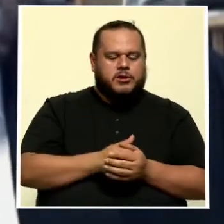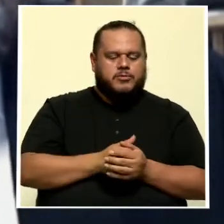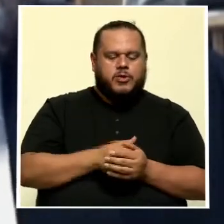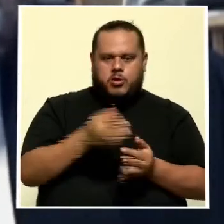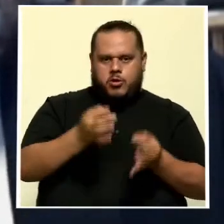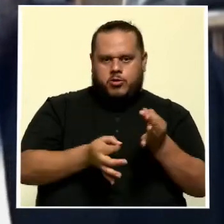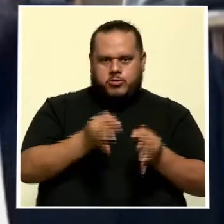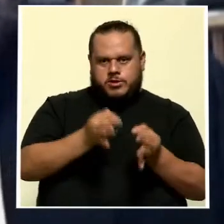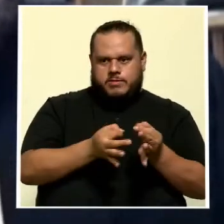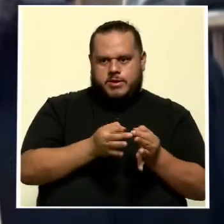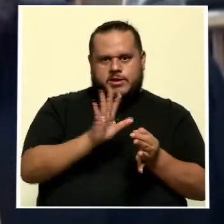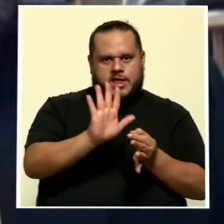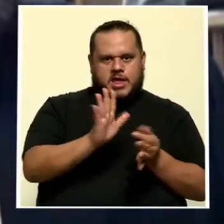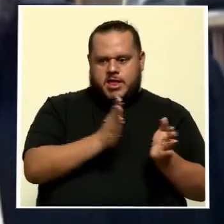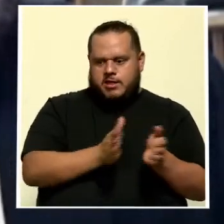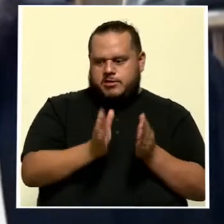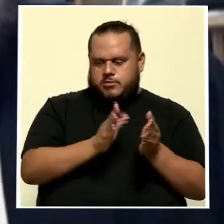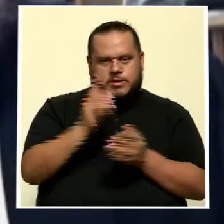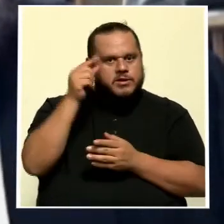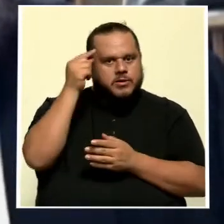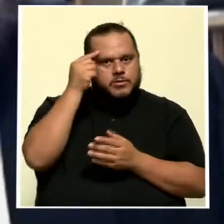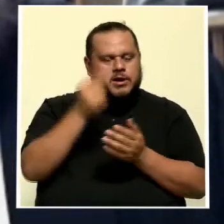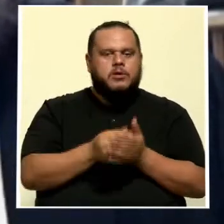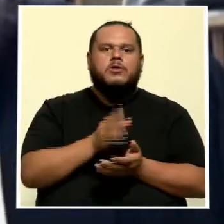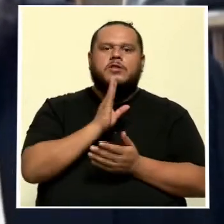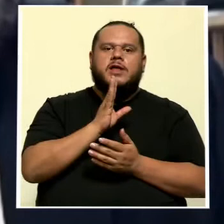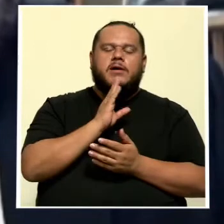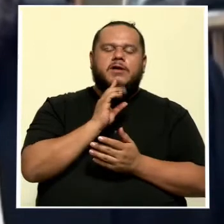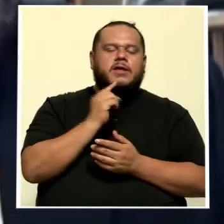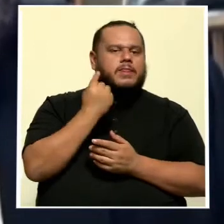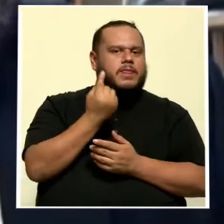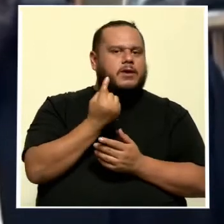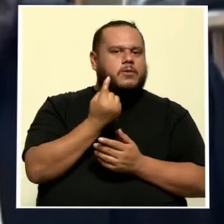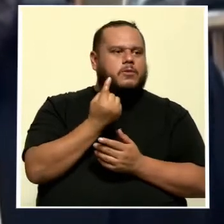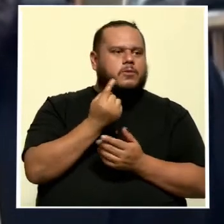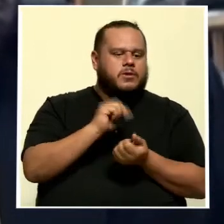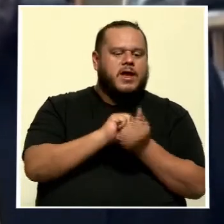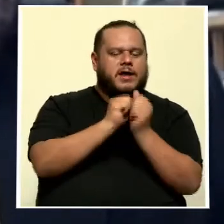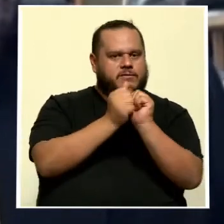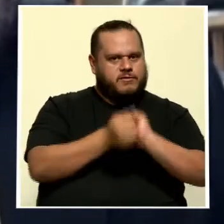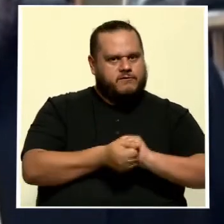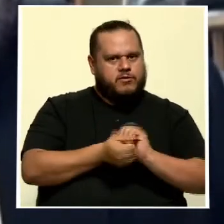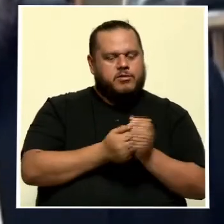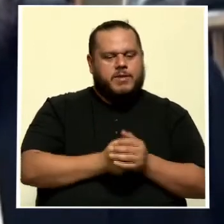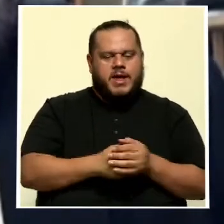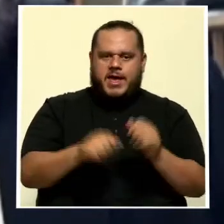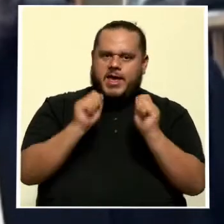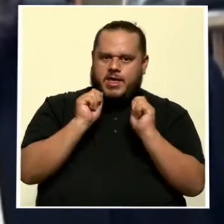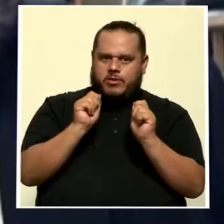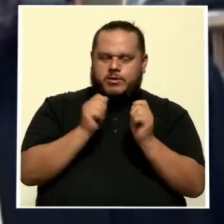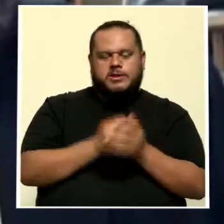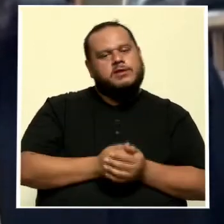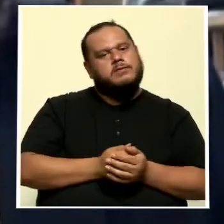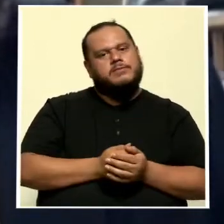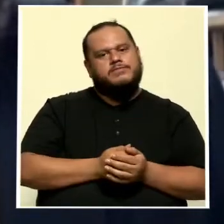Justamente en su plan de gobierno se habla de una reforma educativa